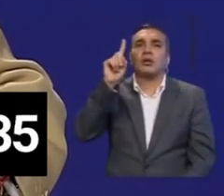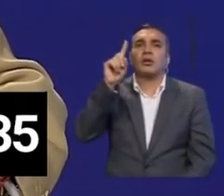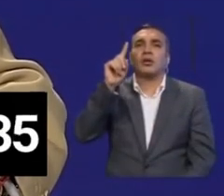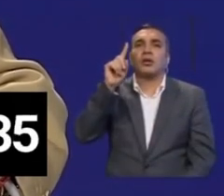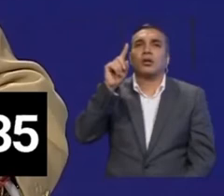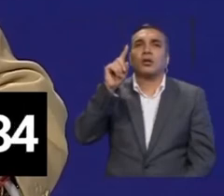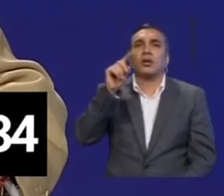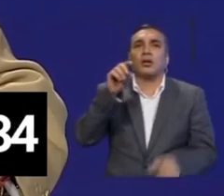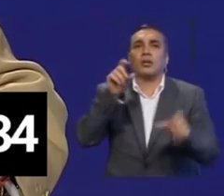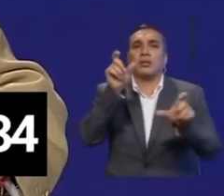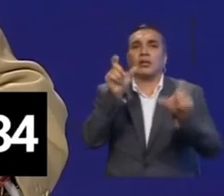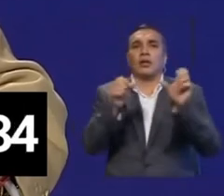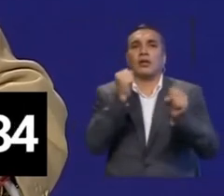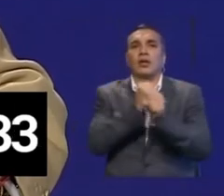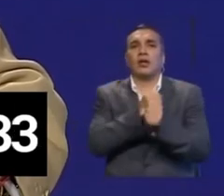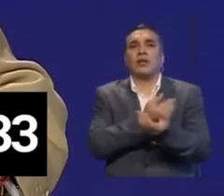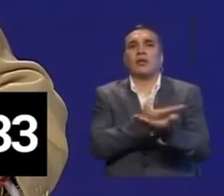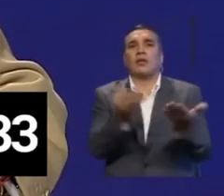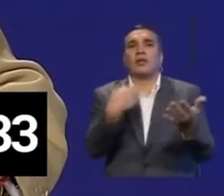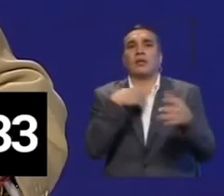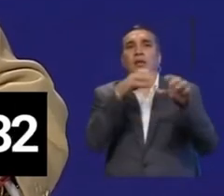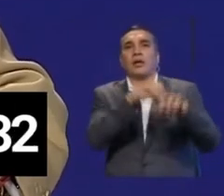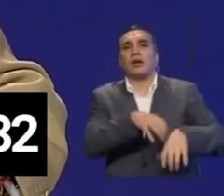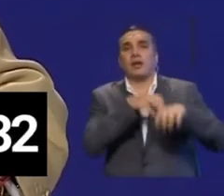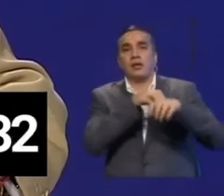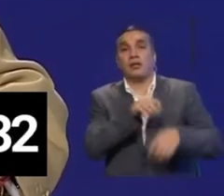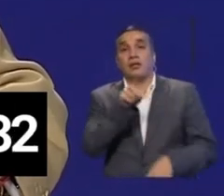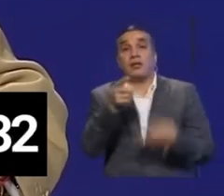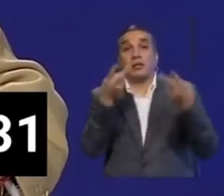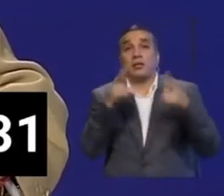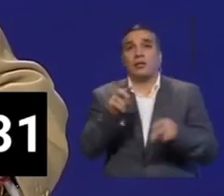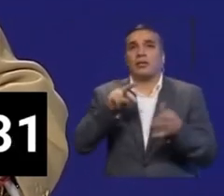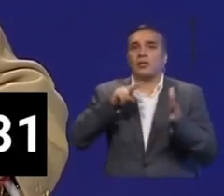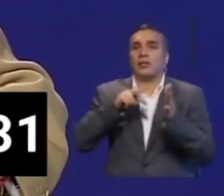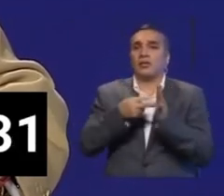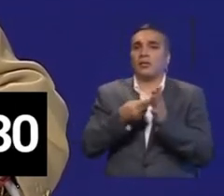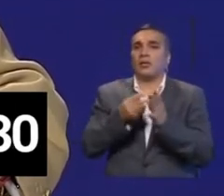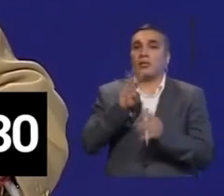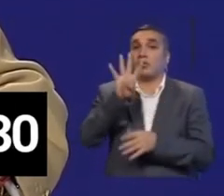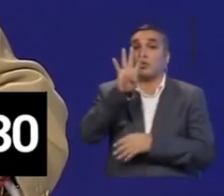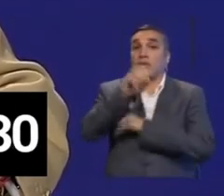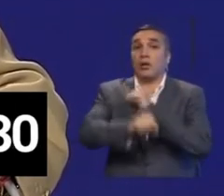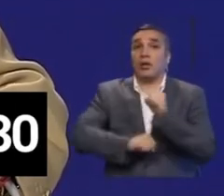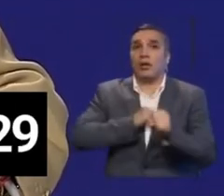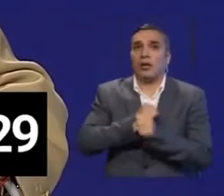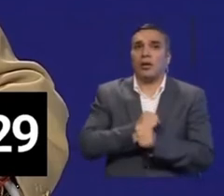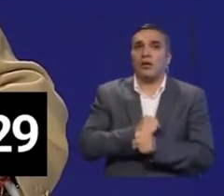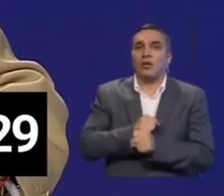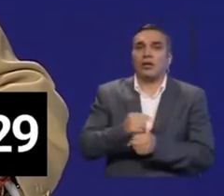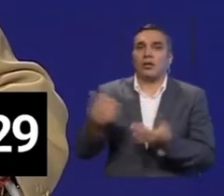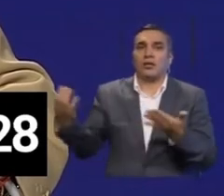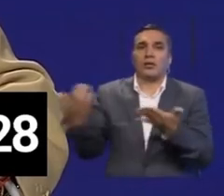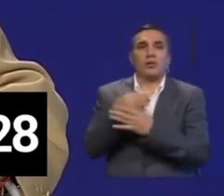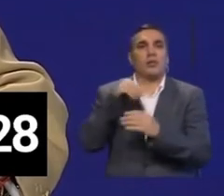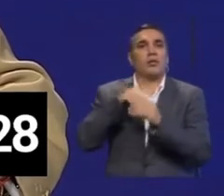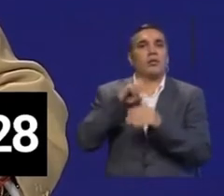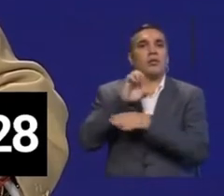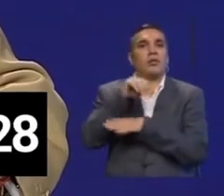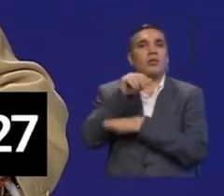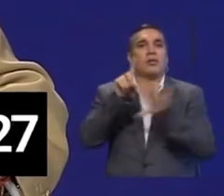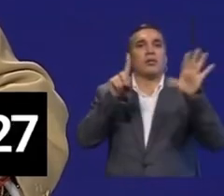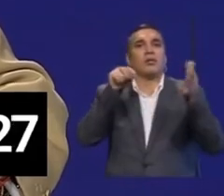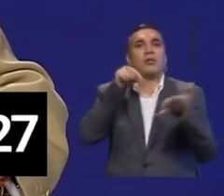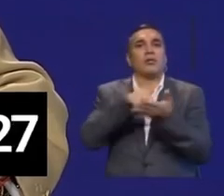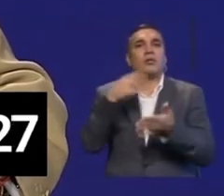de empleo que va a tener la agricultura y a la vez va a generar en 4 años que ingresa al país 60